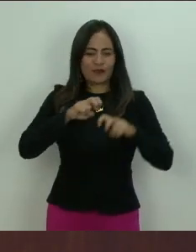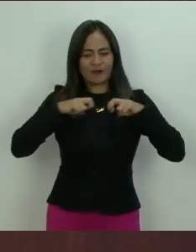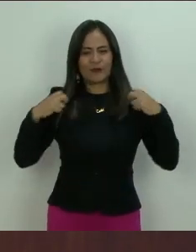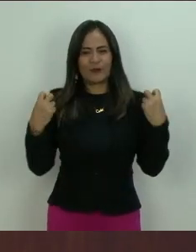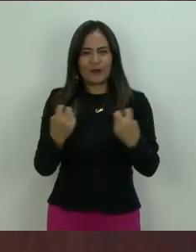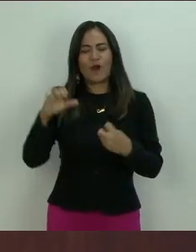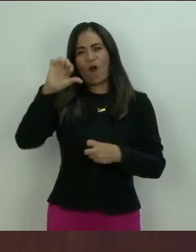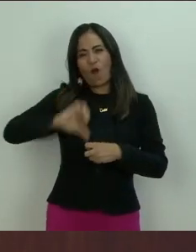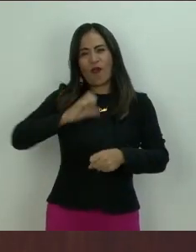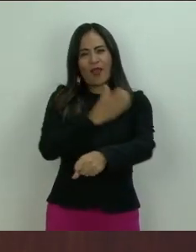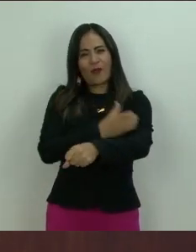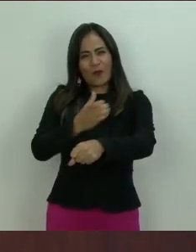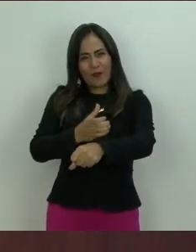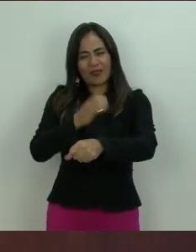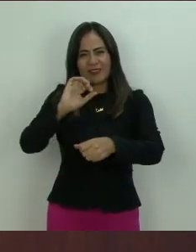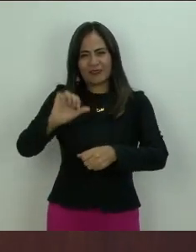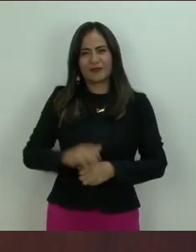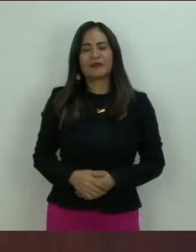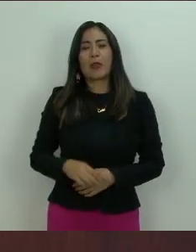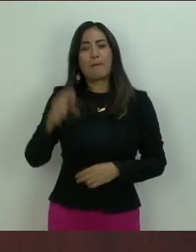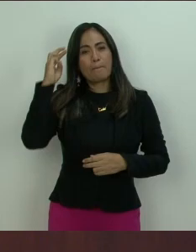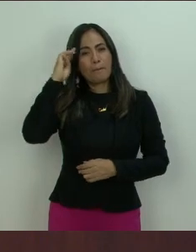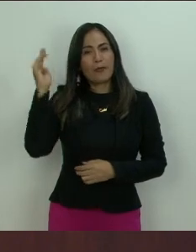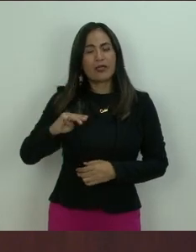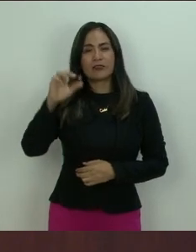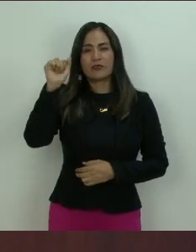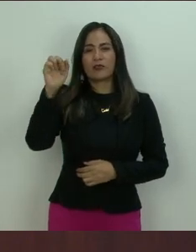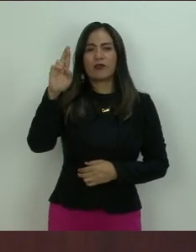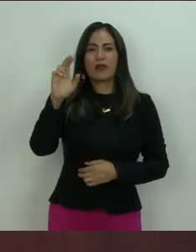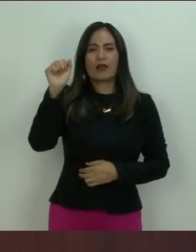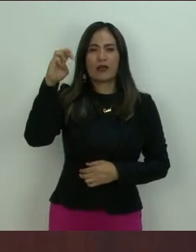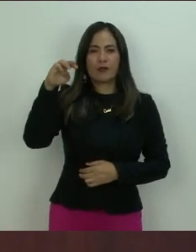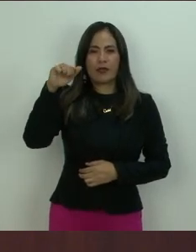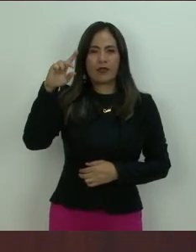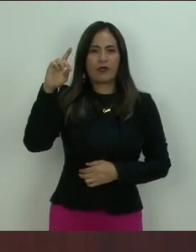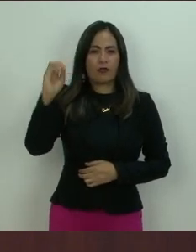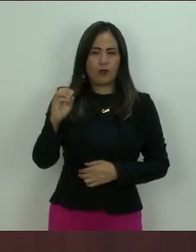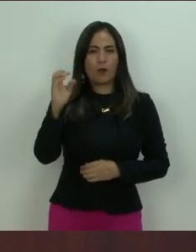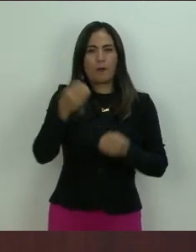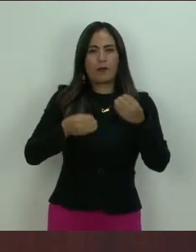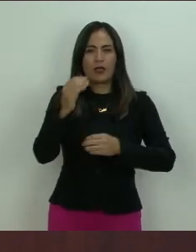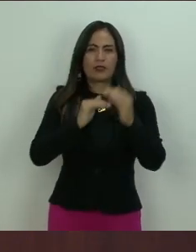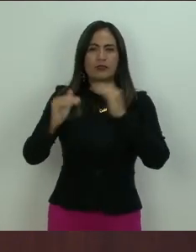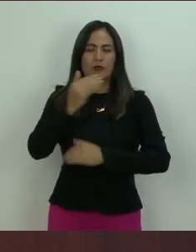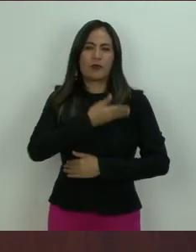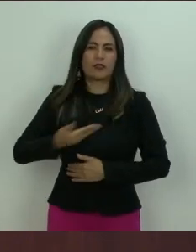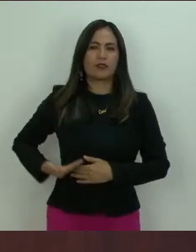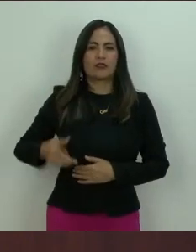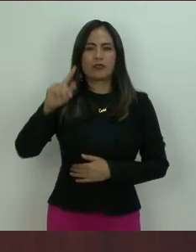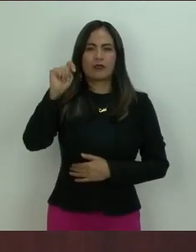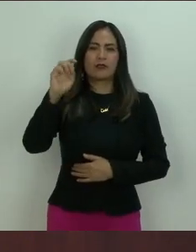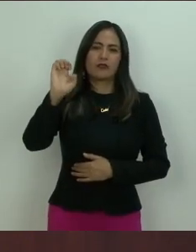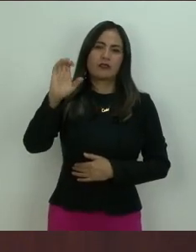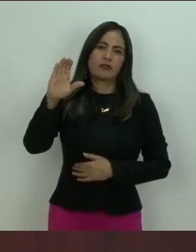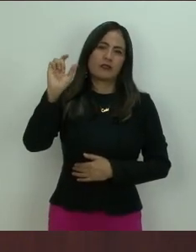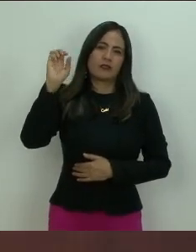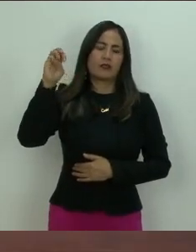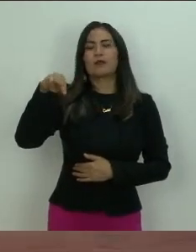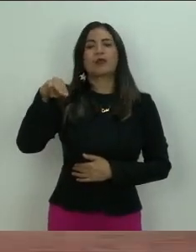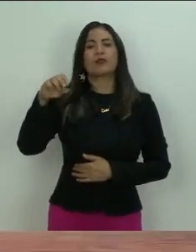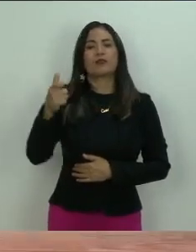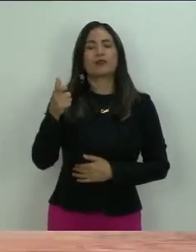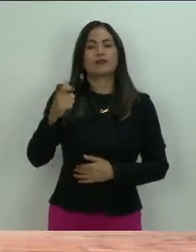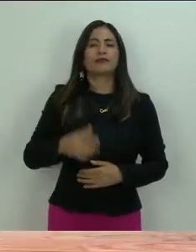que nos acompañan esta mañana. Maestro Armando Ambriz Hernández, magistrado presidente del Tribunal Electoral de la Ciudad de